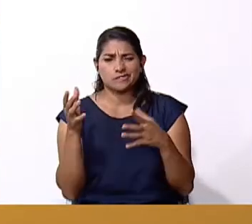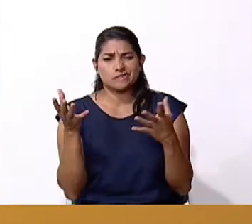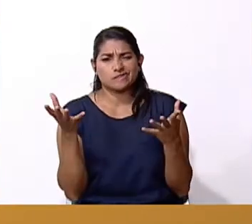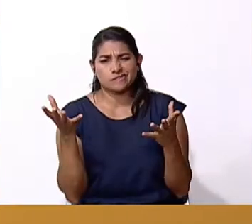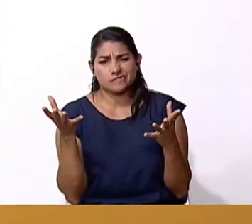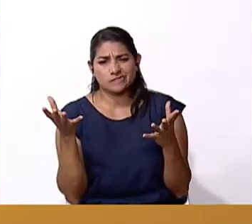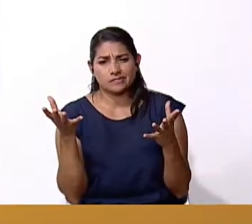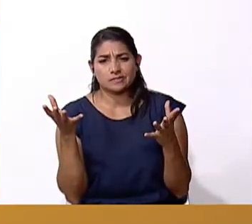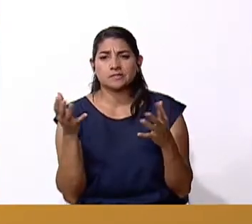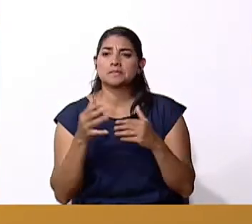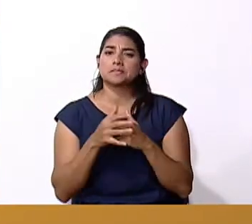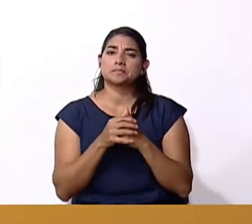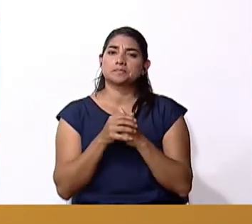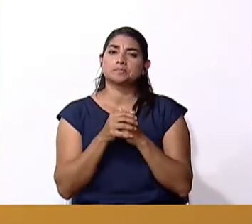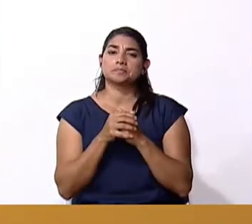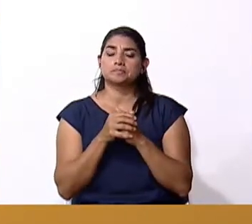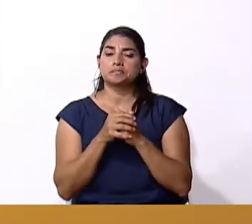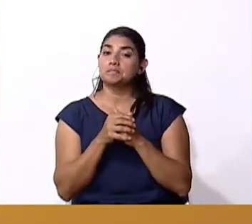oraciones?